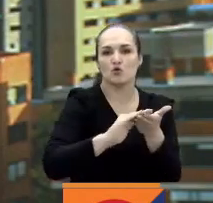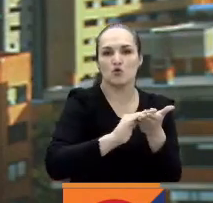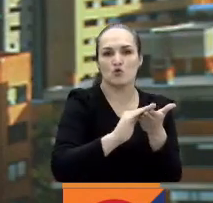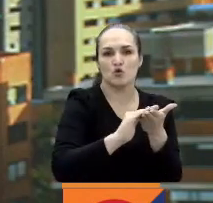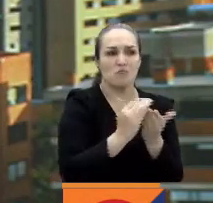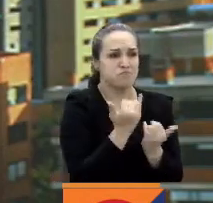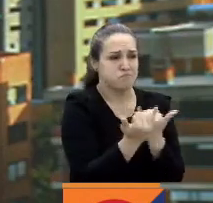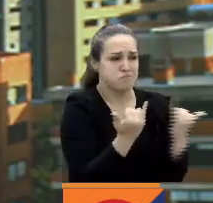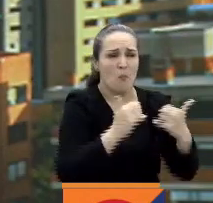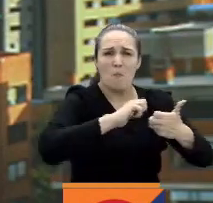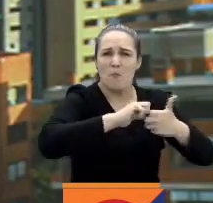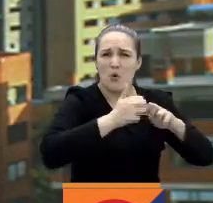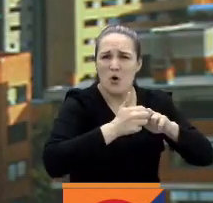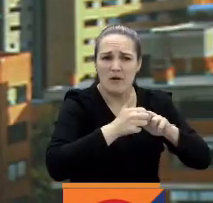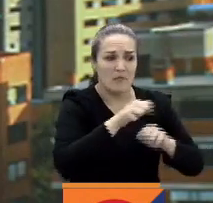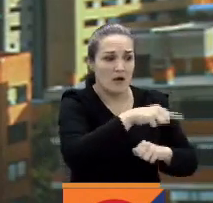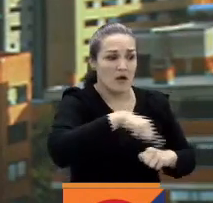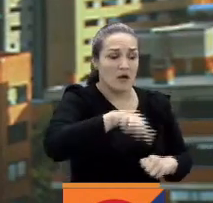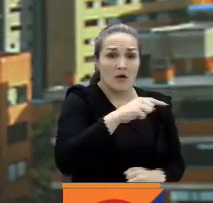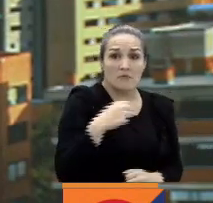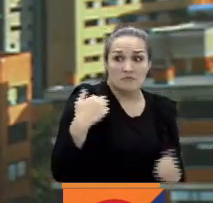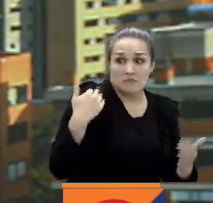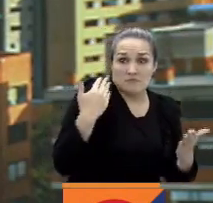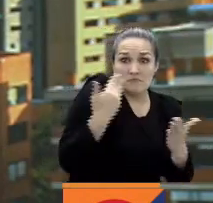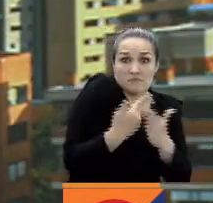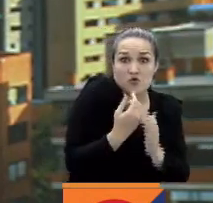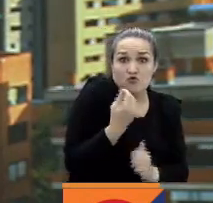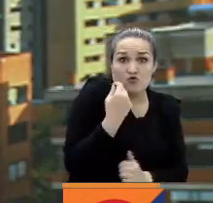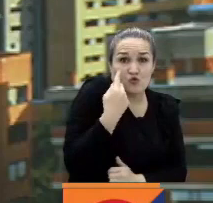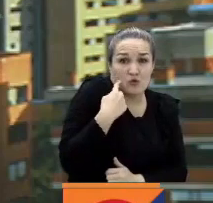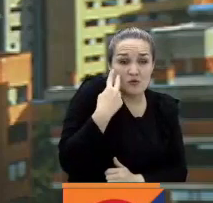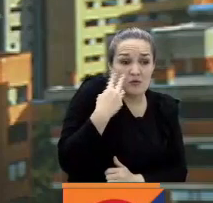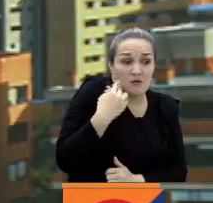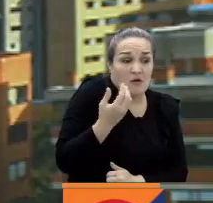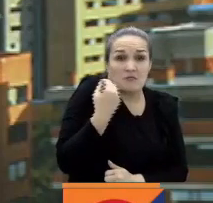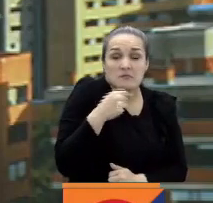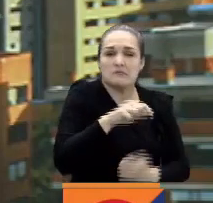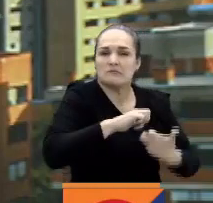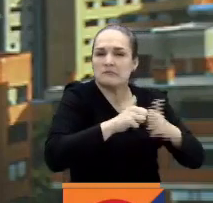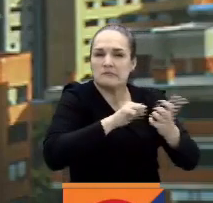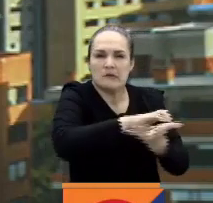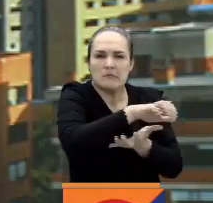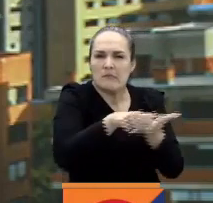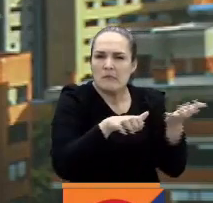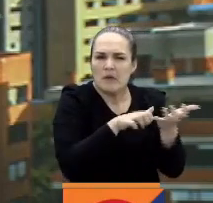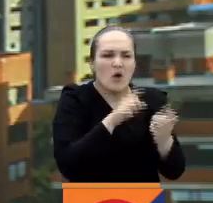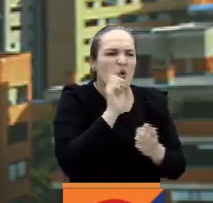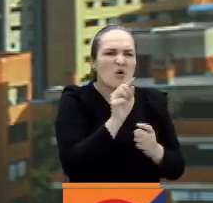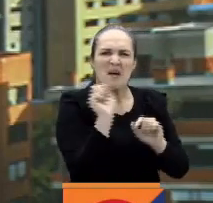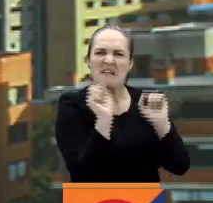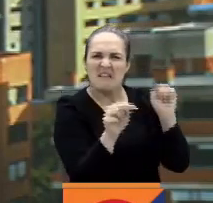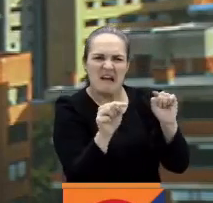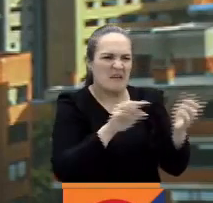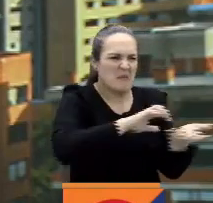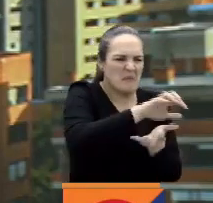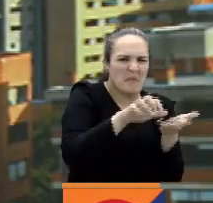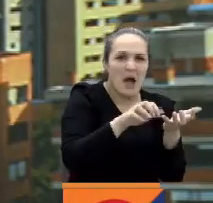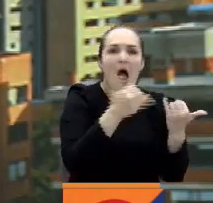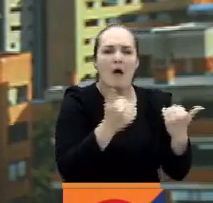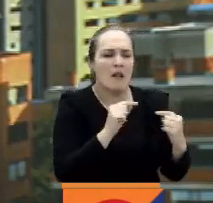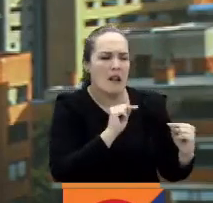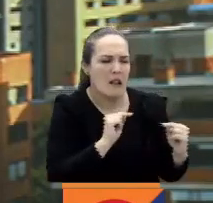dificultades de la zona que en los últimos años, en los últimos días, pues se han visto afectadas por más críticas. En